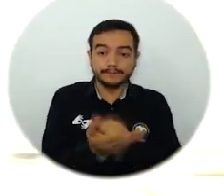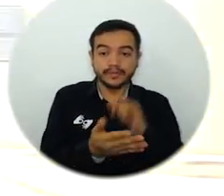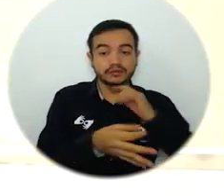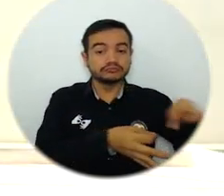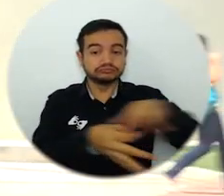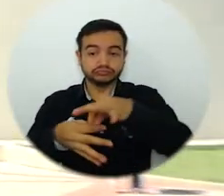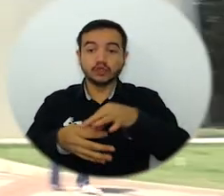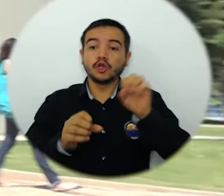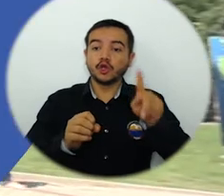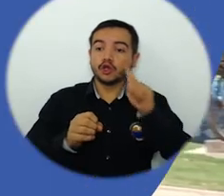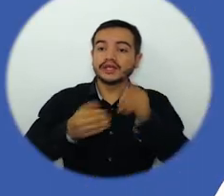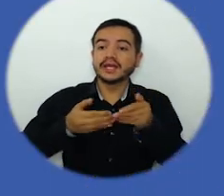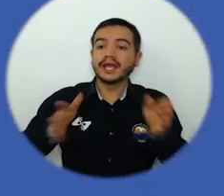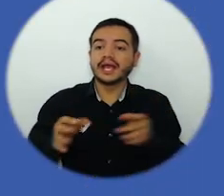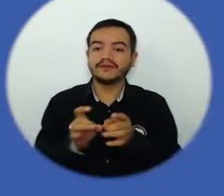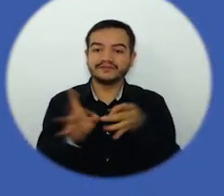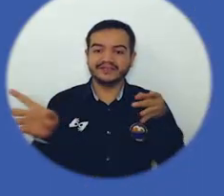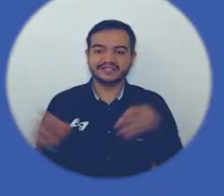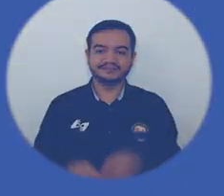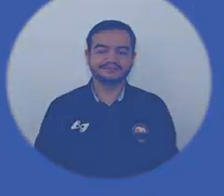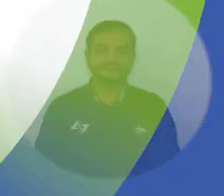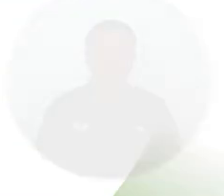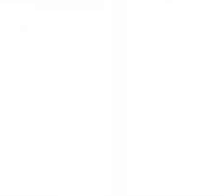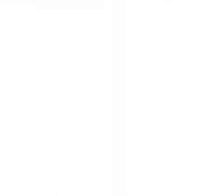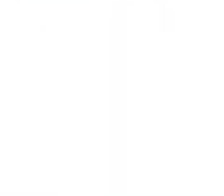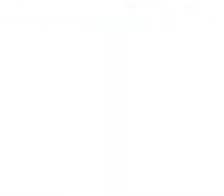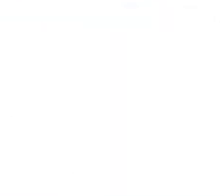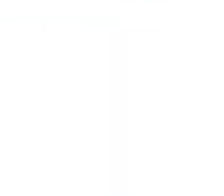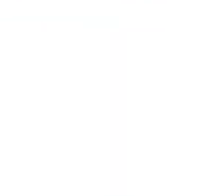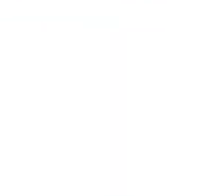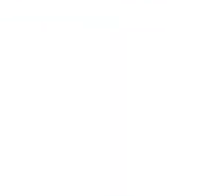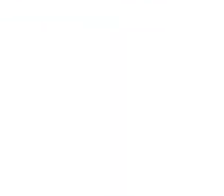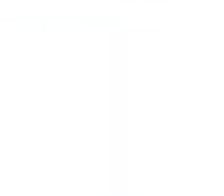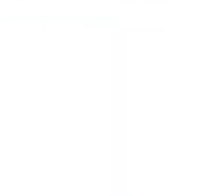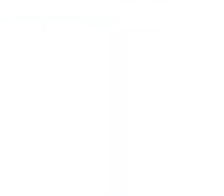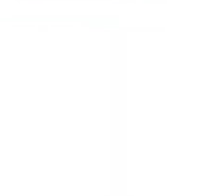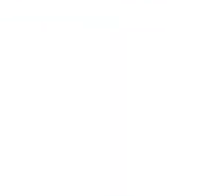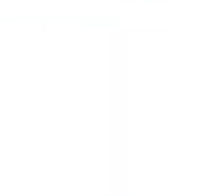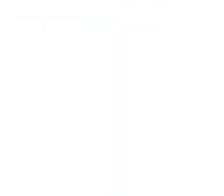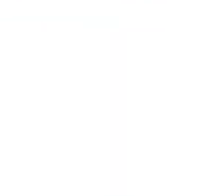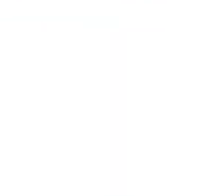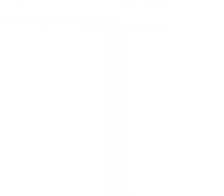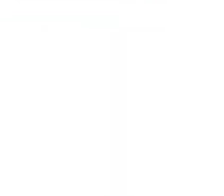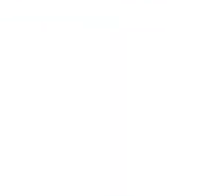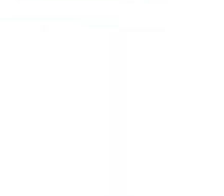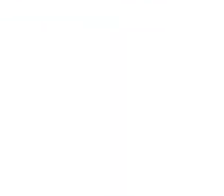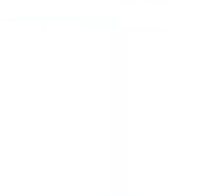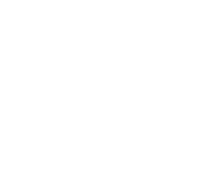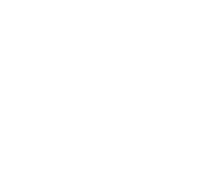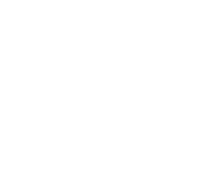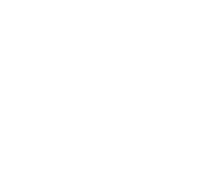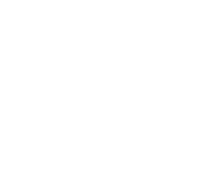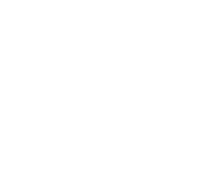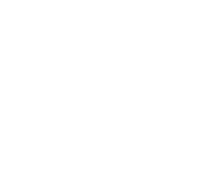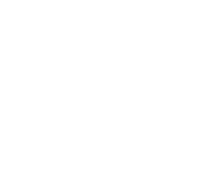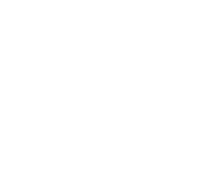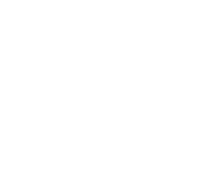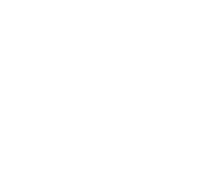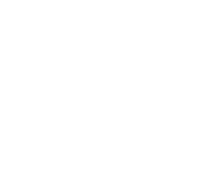de la comunidad universitaria. Universidad del Magdalena, aún más incluyente e innovadora.